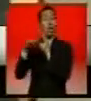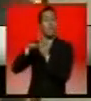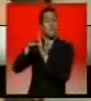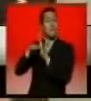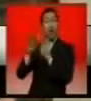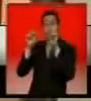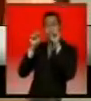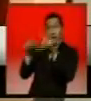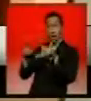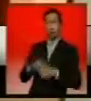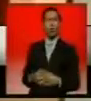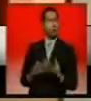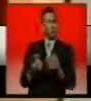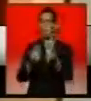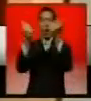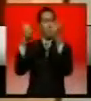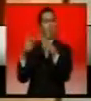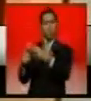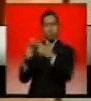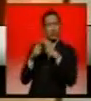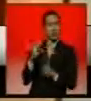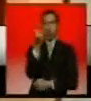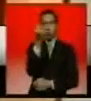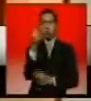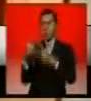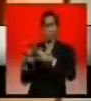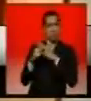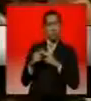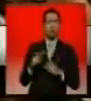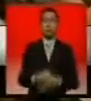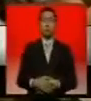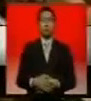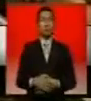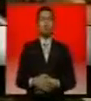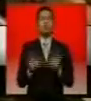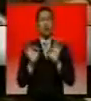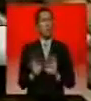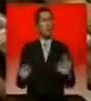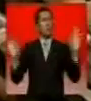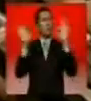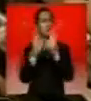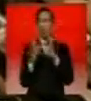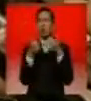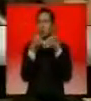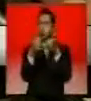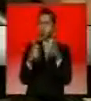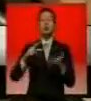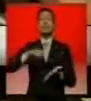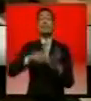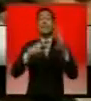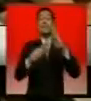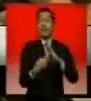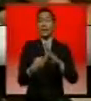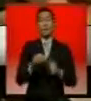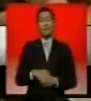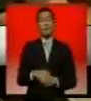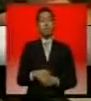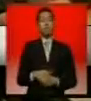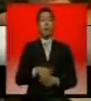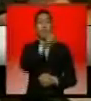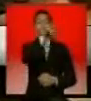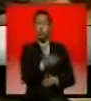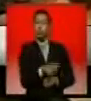que me salió inmediatamente. Como menos de 15 días. Muy importante porque representa esa voluntad de los emprendedores, de los